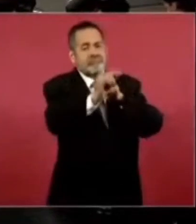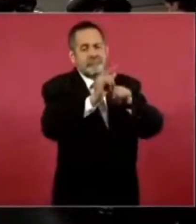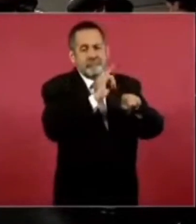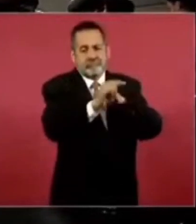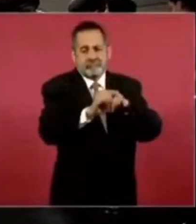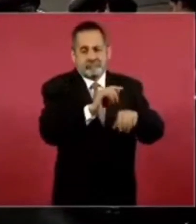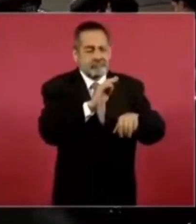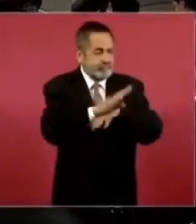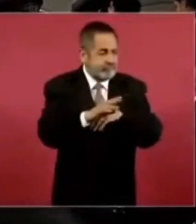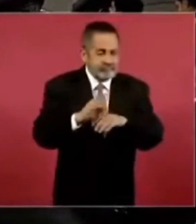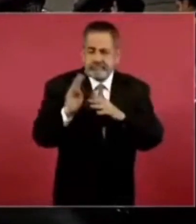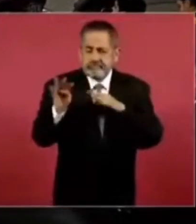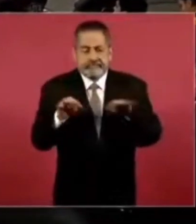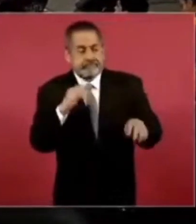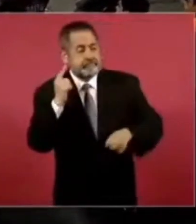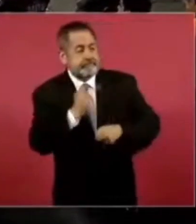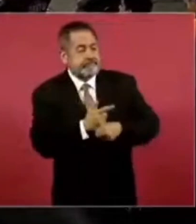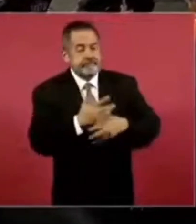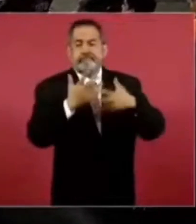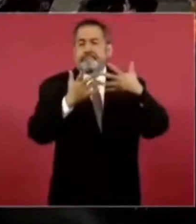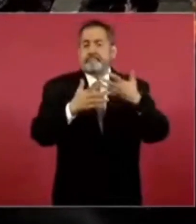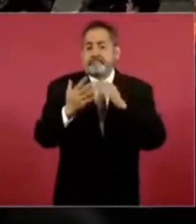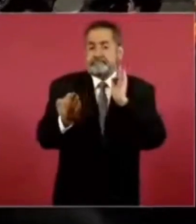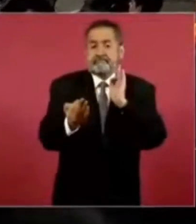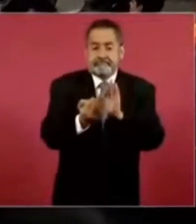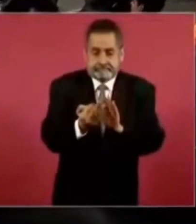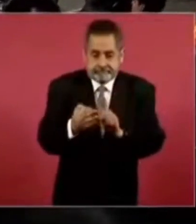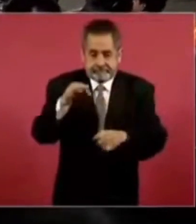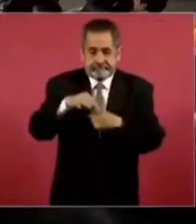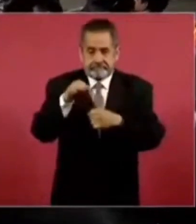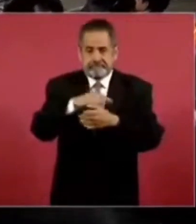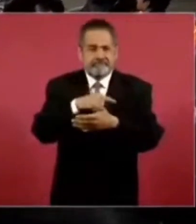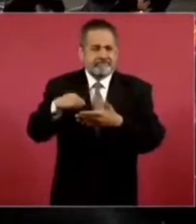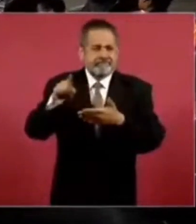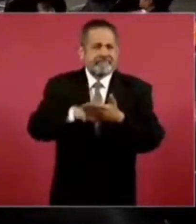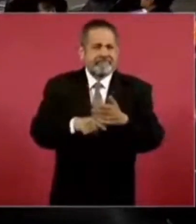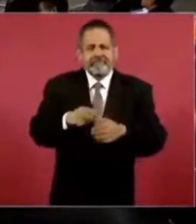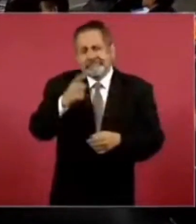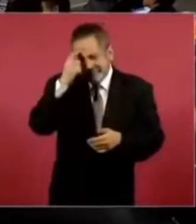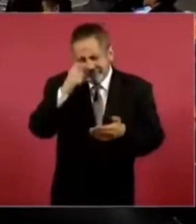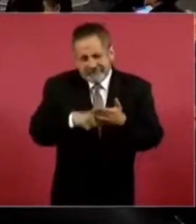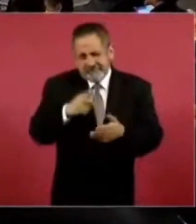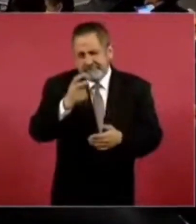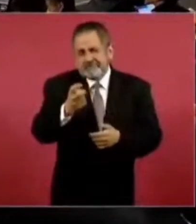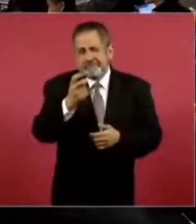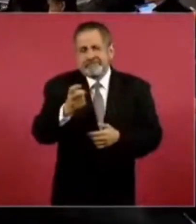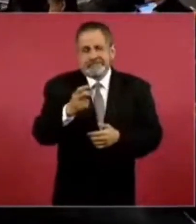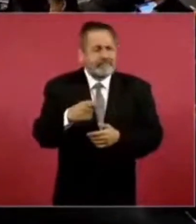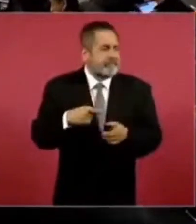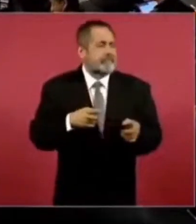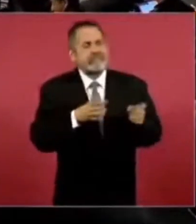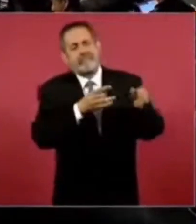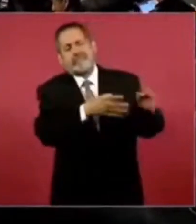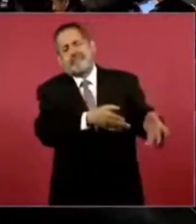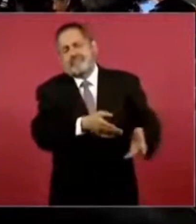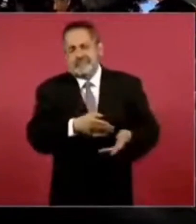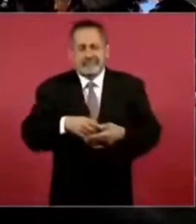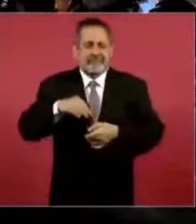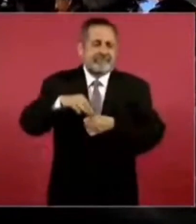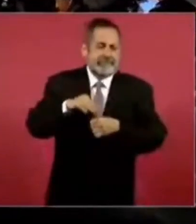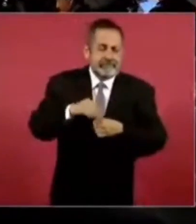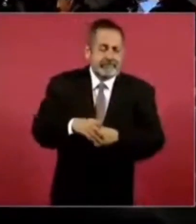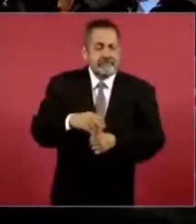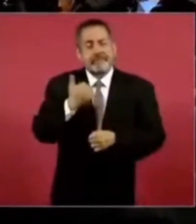y todo y entonces viene una elección creo que por eso fue y había una circunstancia